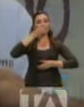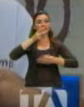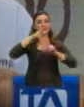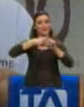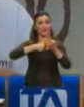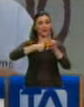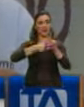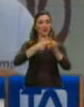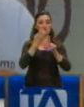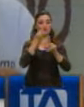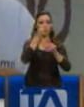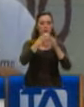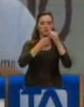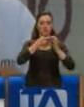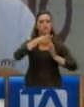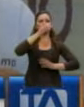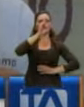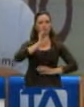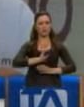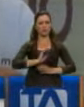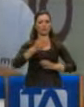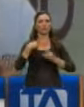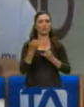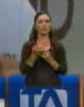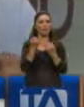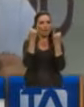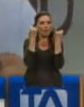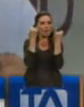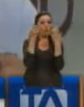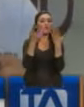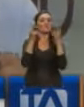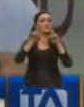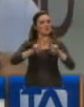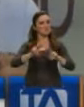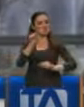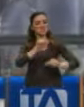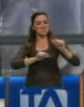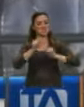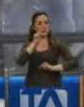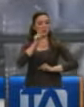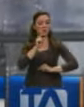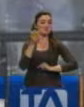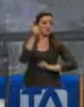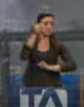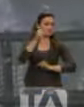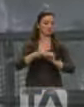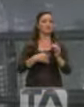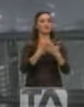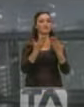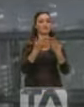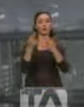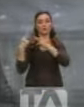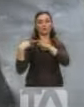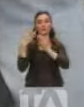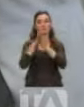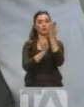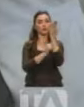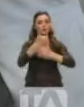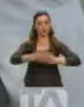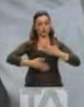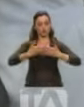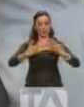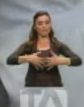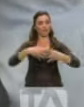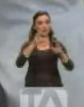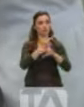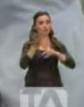Tiene propiedades antioxidantes, tiene propiedades adelgazantes, está comprobado científicamente. Según el responsable de este proyecto, el proceso de